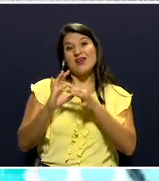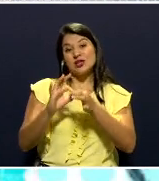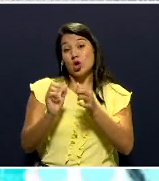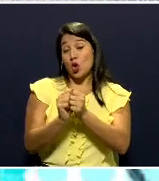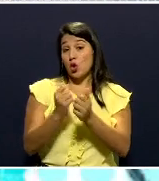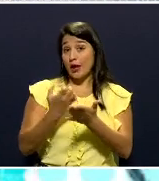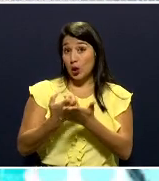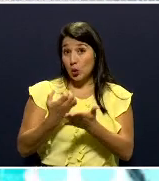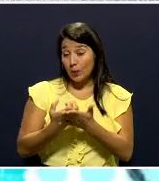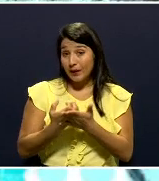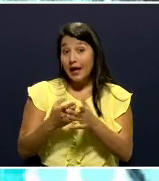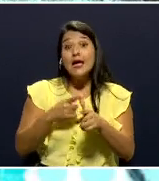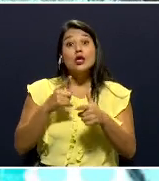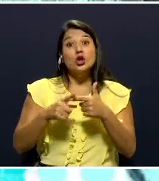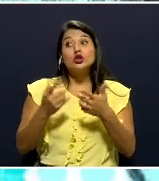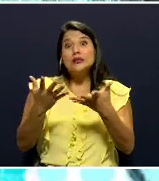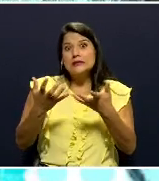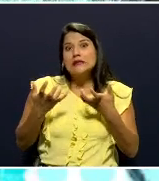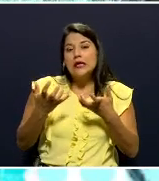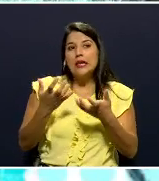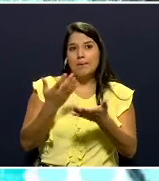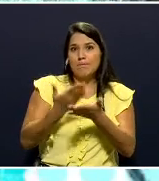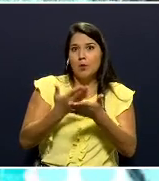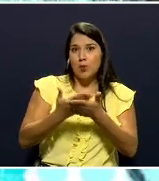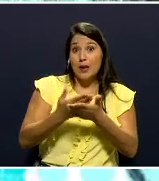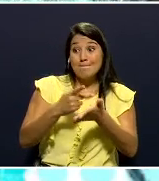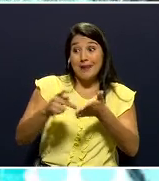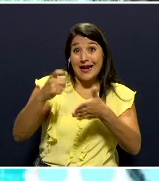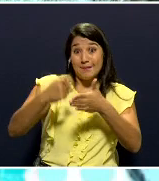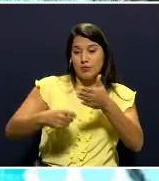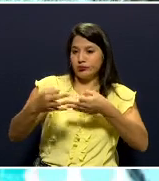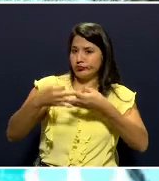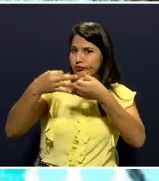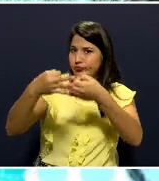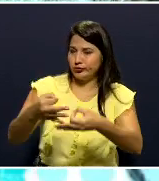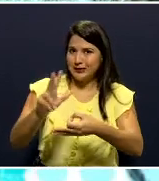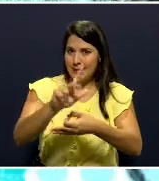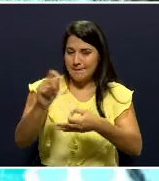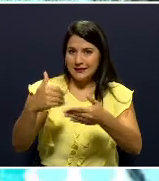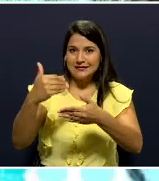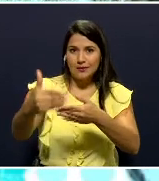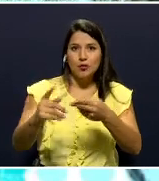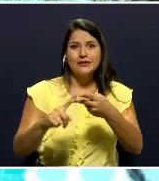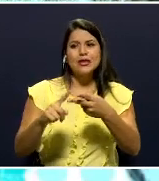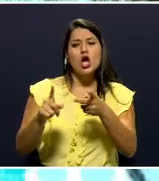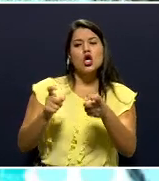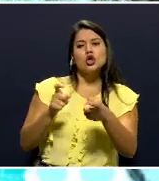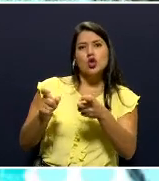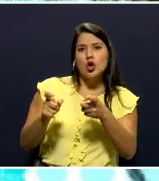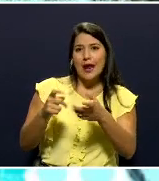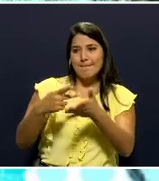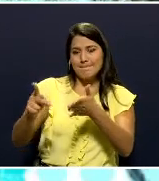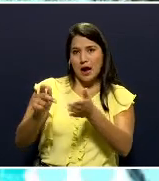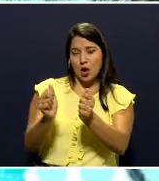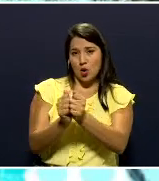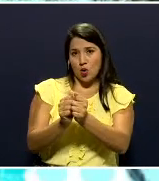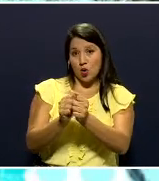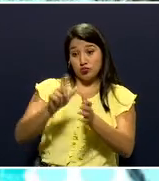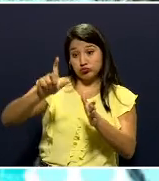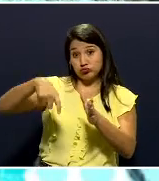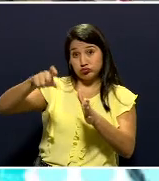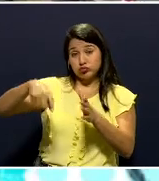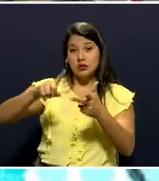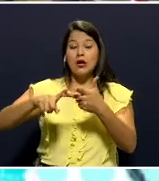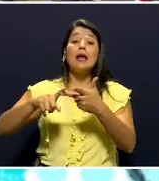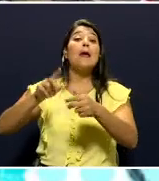buscan posponer el pago de impuestos, regular las comisiones que se pagan con los datáfonos, aprobar el financiamiento